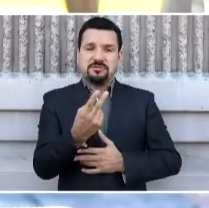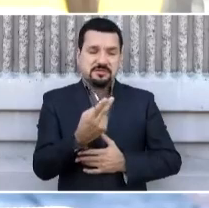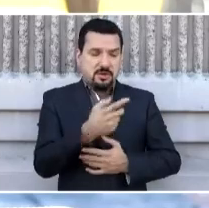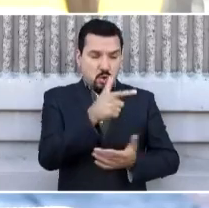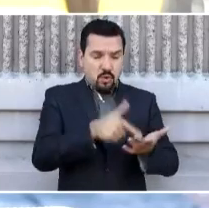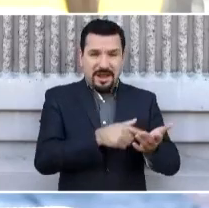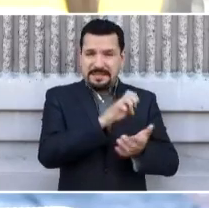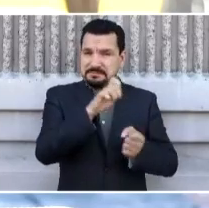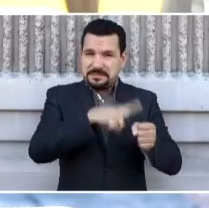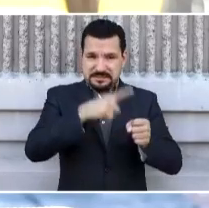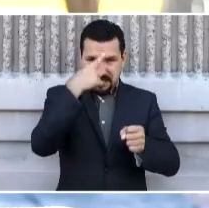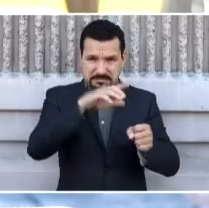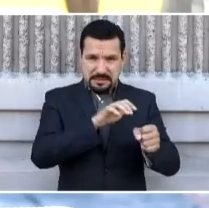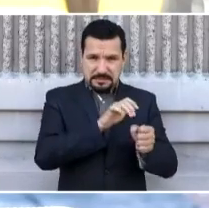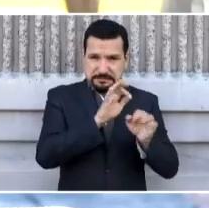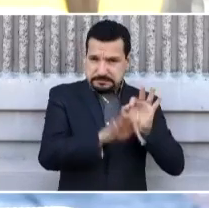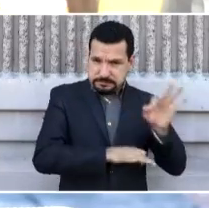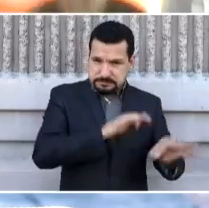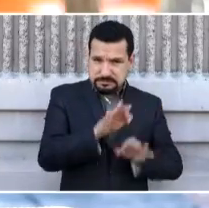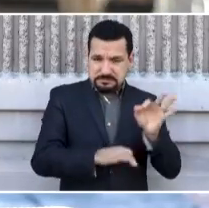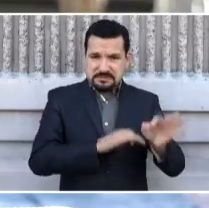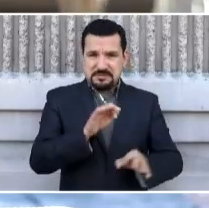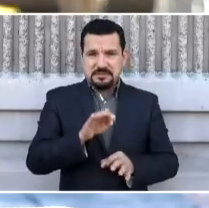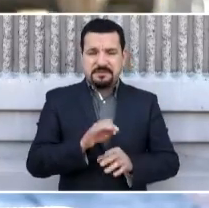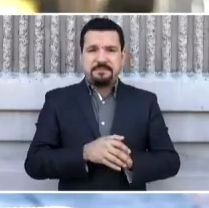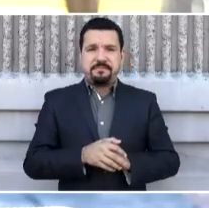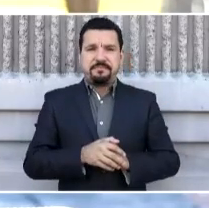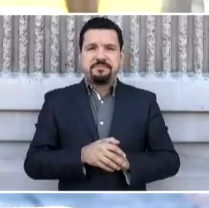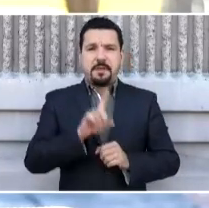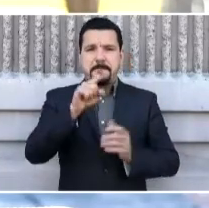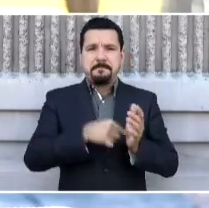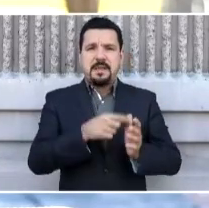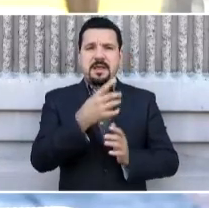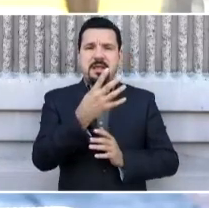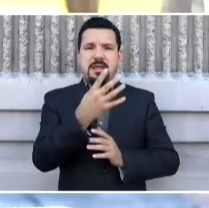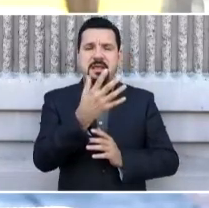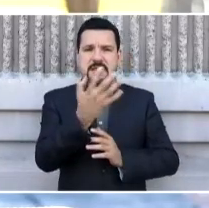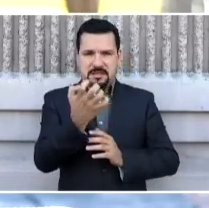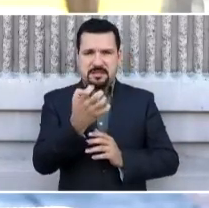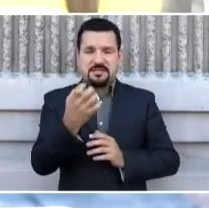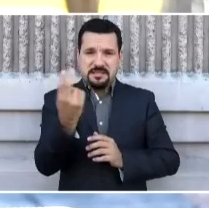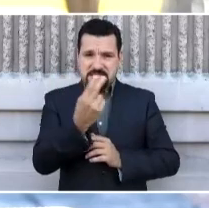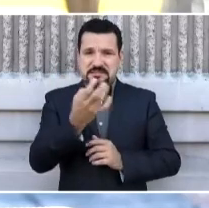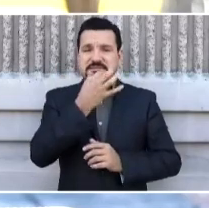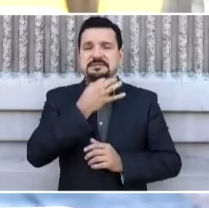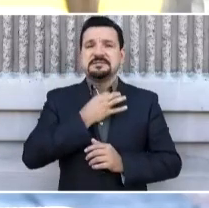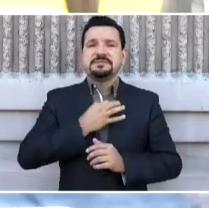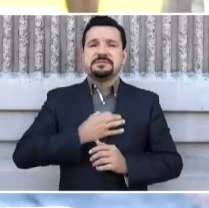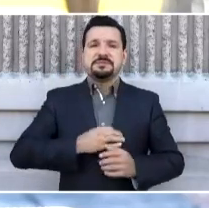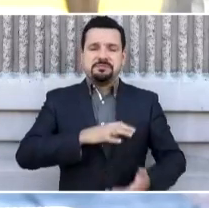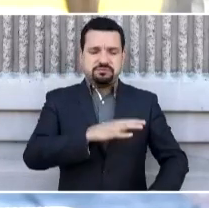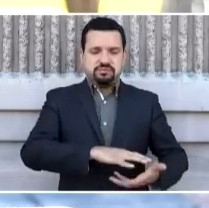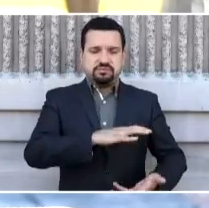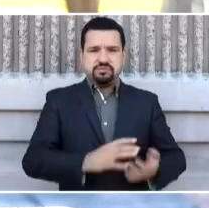y 1,534 incluso requirieron apoyo ventilatorio mecánico.